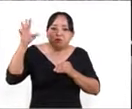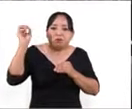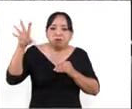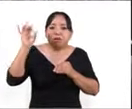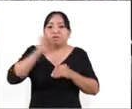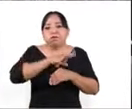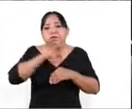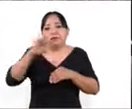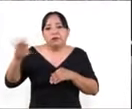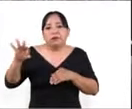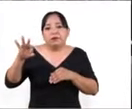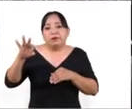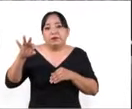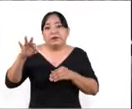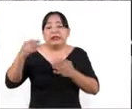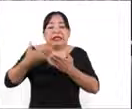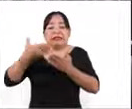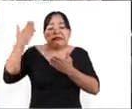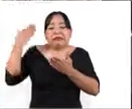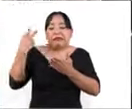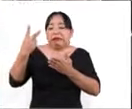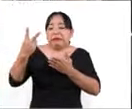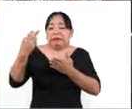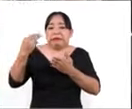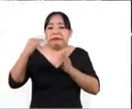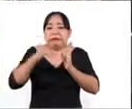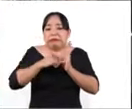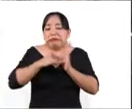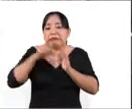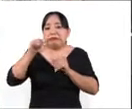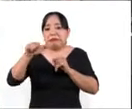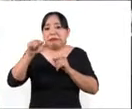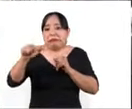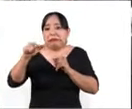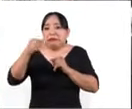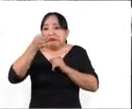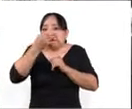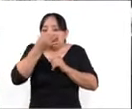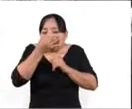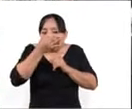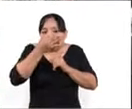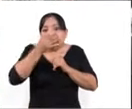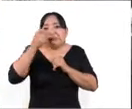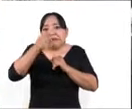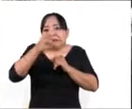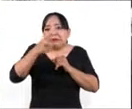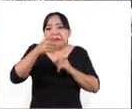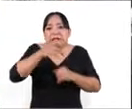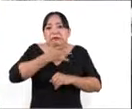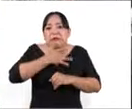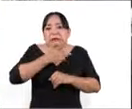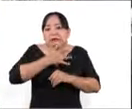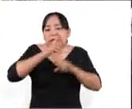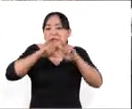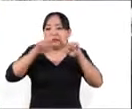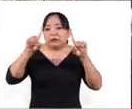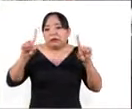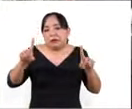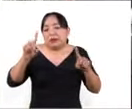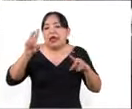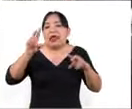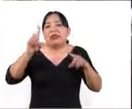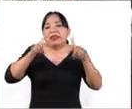El de 2017 fue muy distinto, ese fue muy cercano, y por eso se sintió inclusive diferente. Entonces, depende de